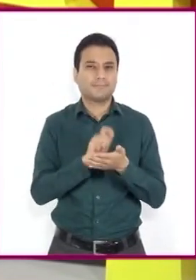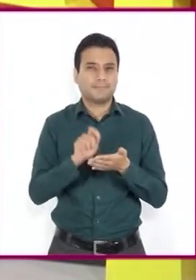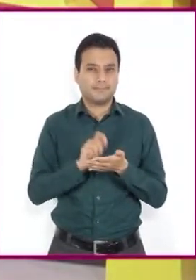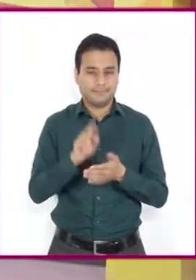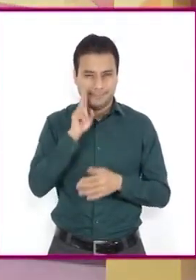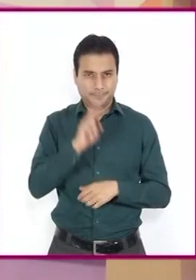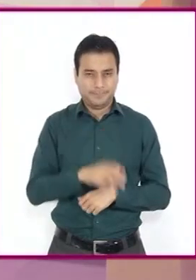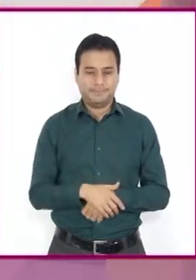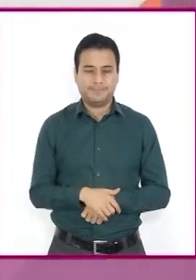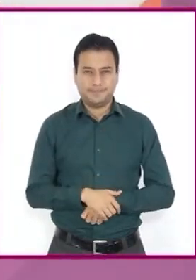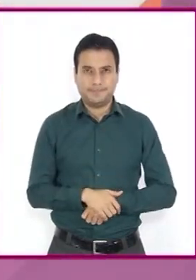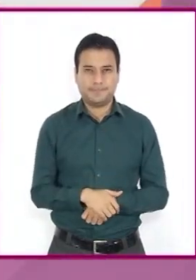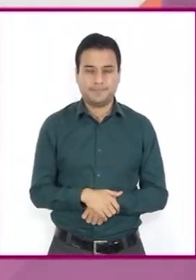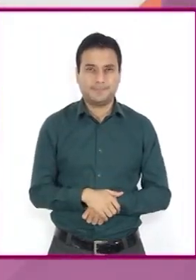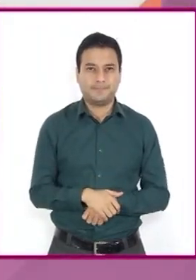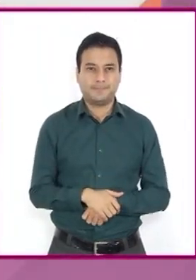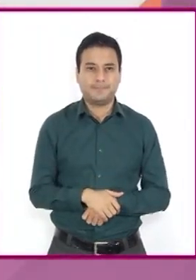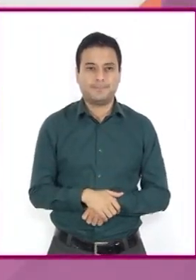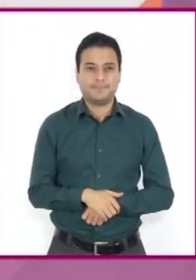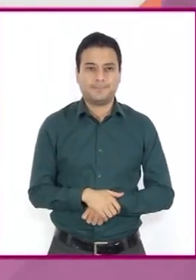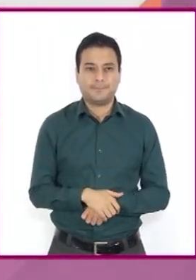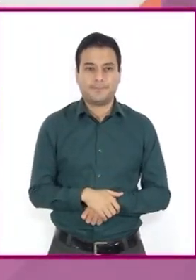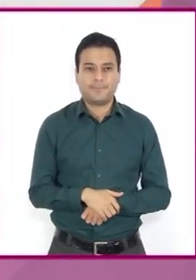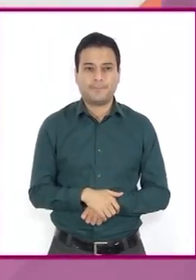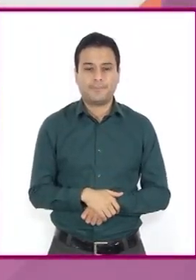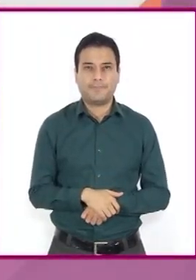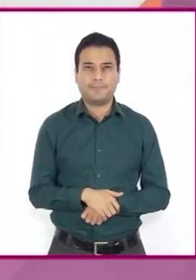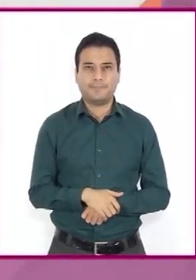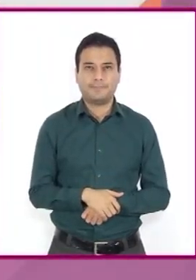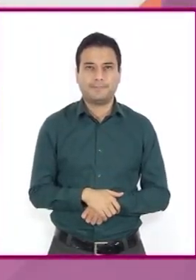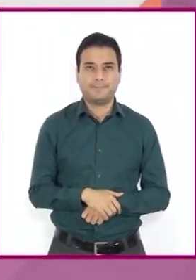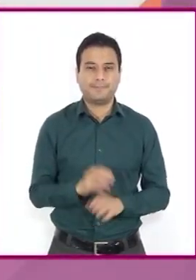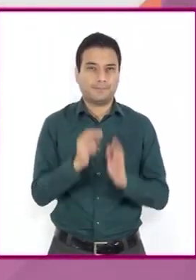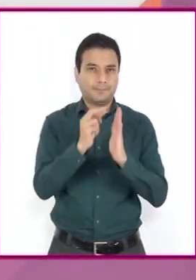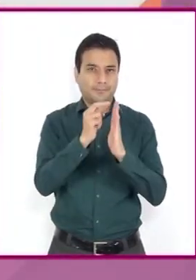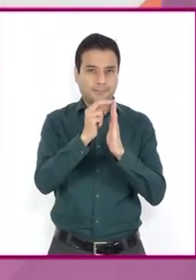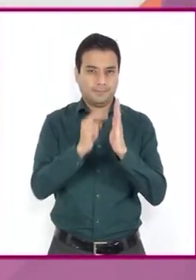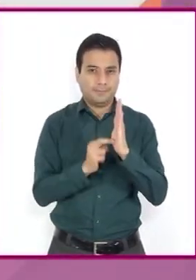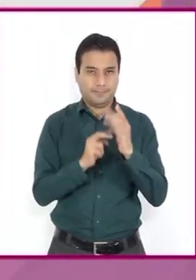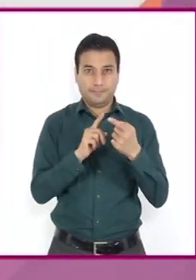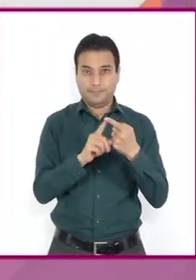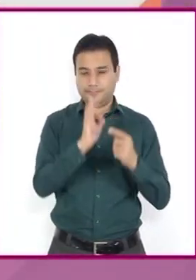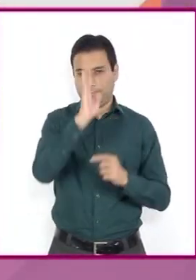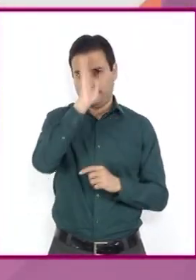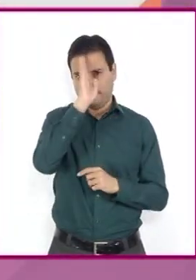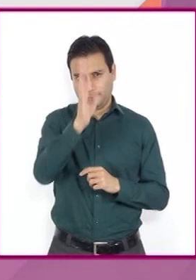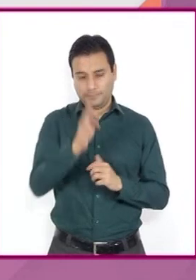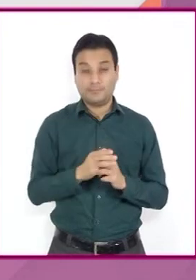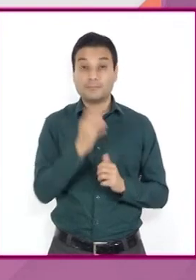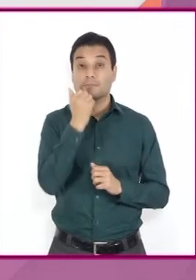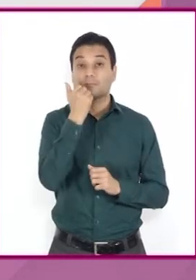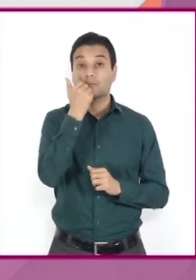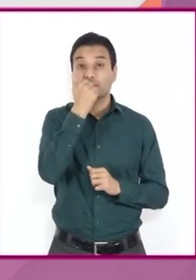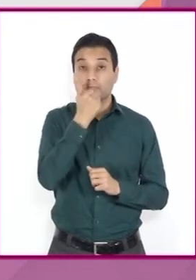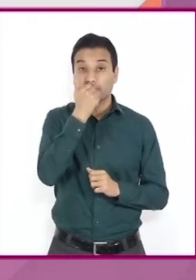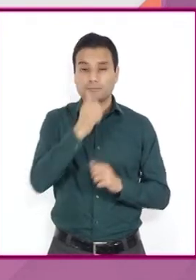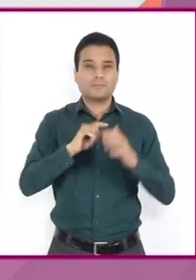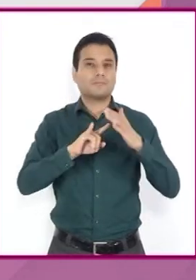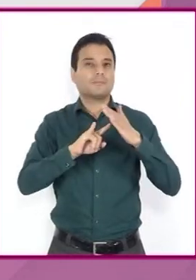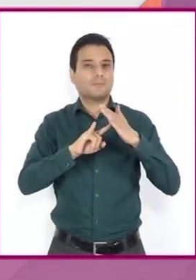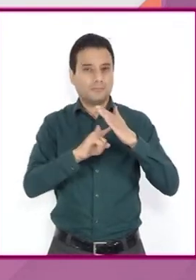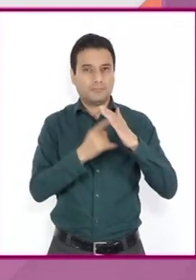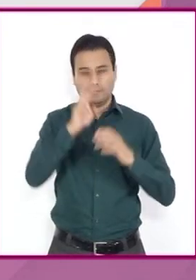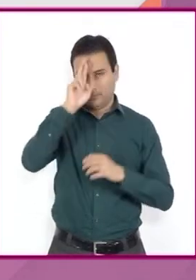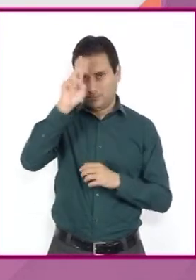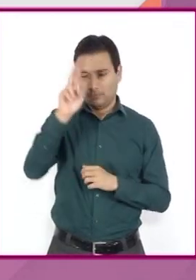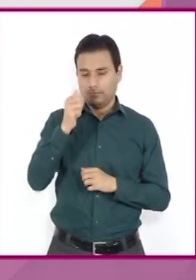una. La norma o regla. Indicativo. El alumno respetará el horario designado por sus clases